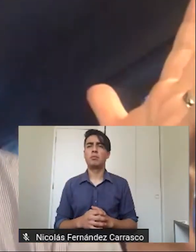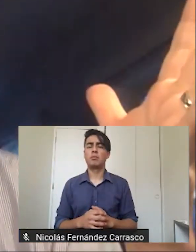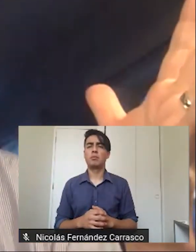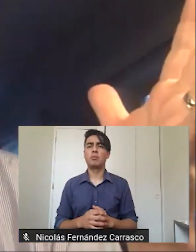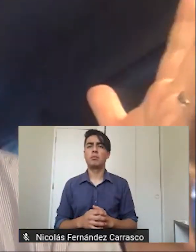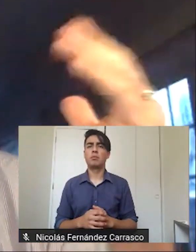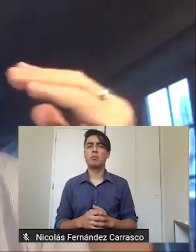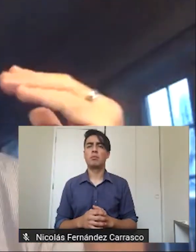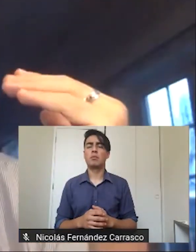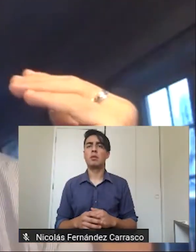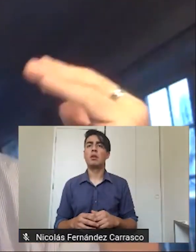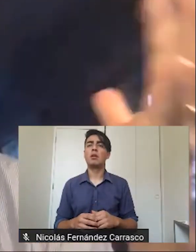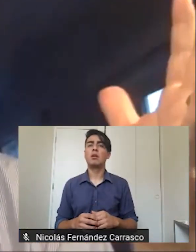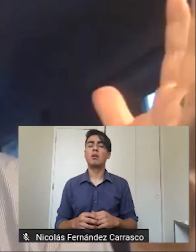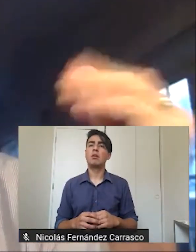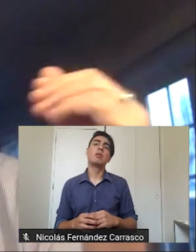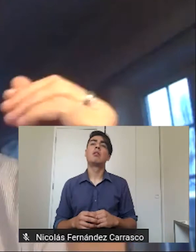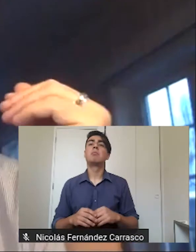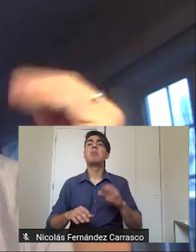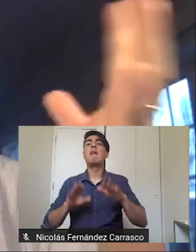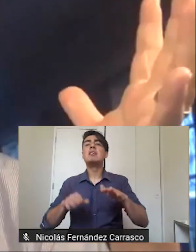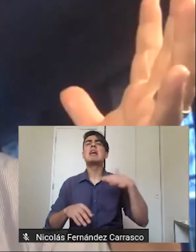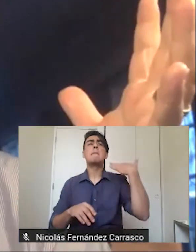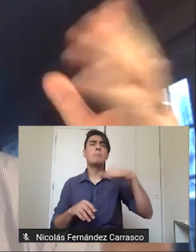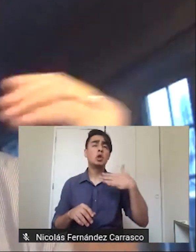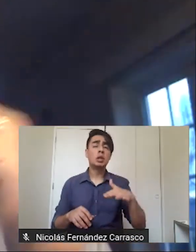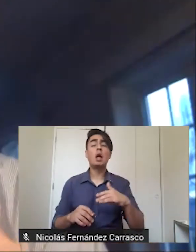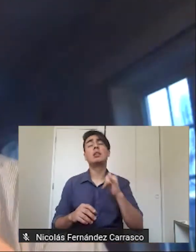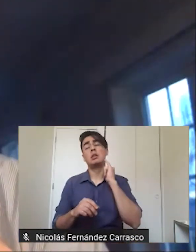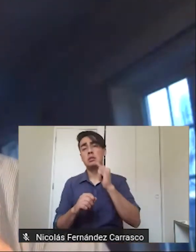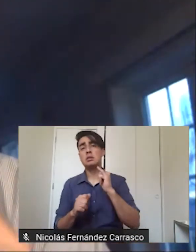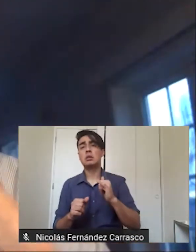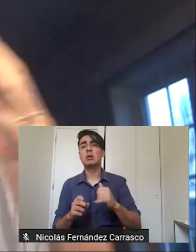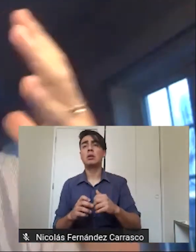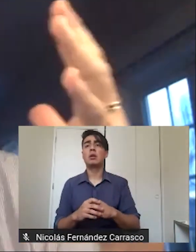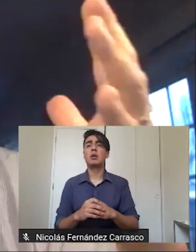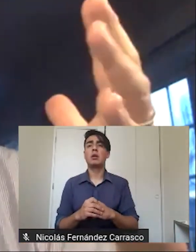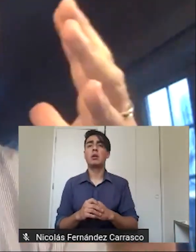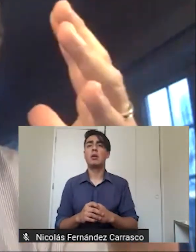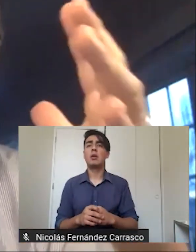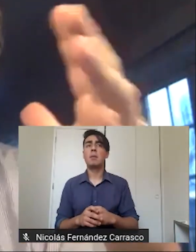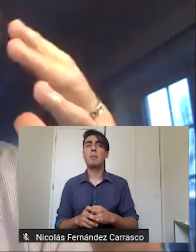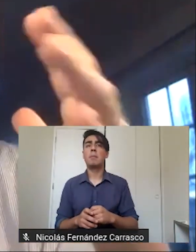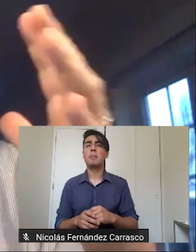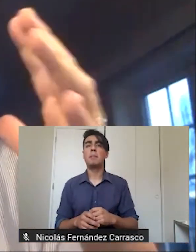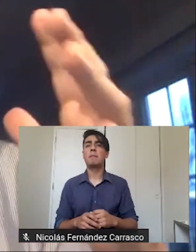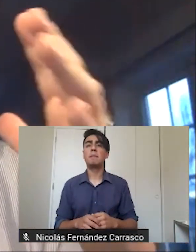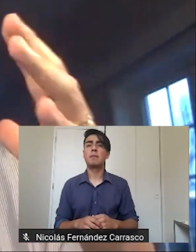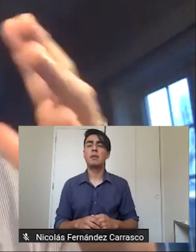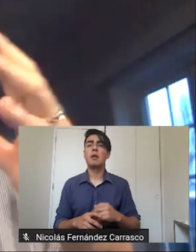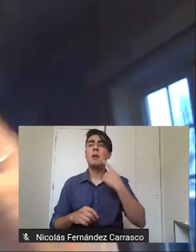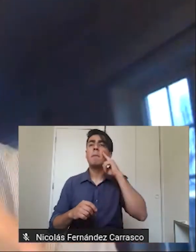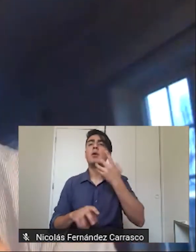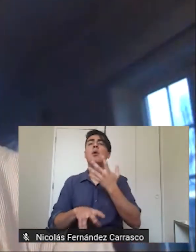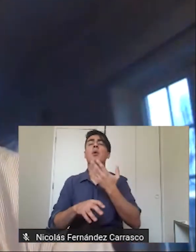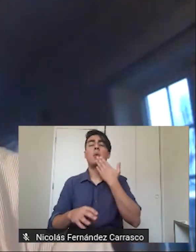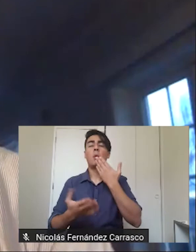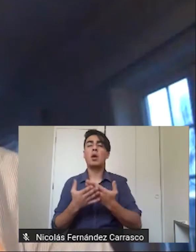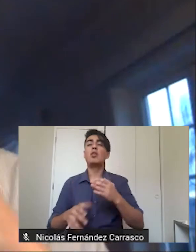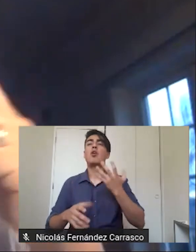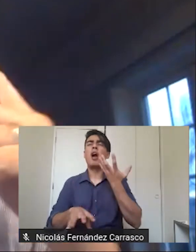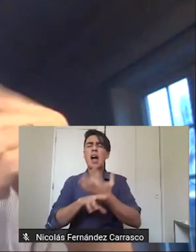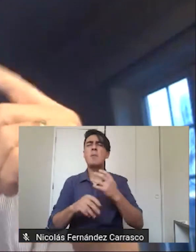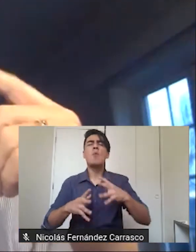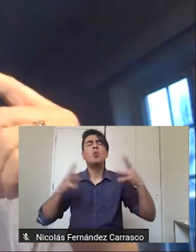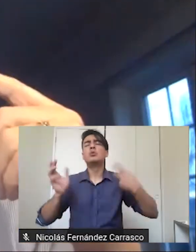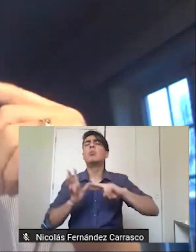Es necesario, es útil, es importante, pero cuando los problemas han existido durante mucho tiempo,